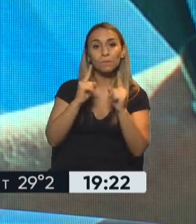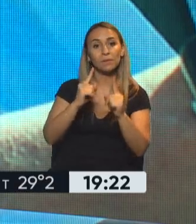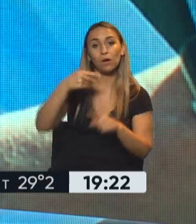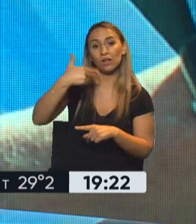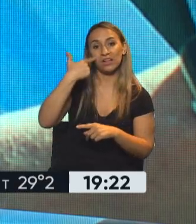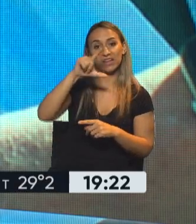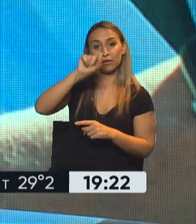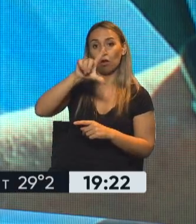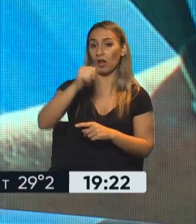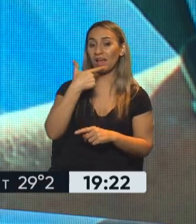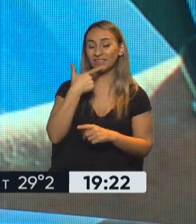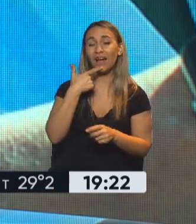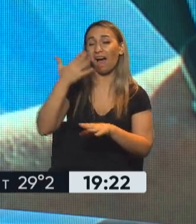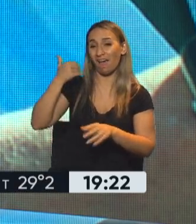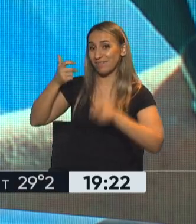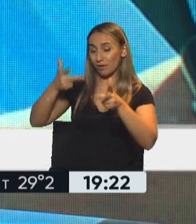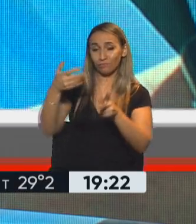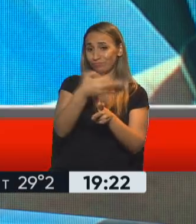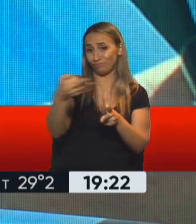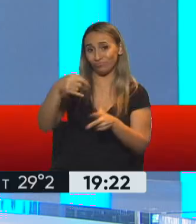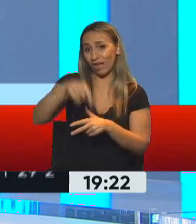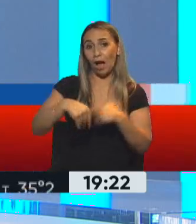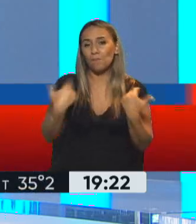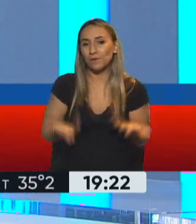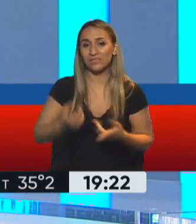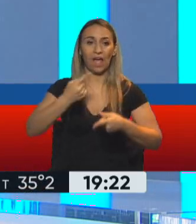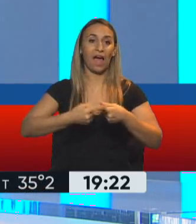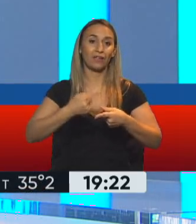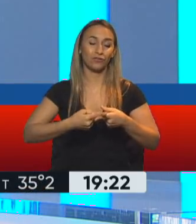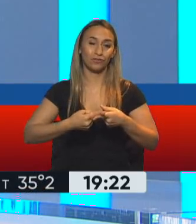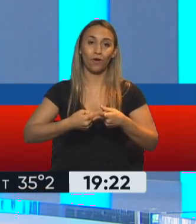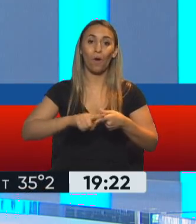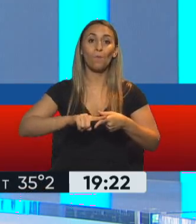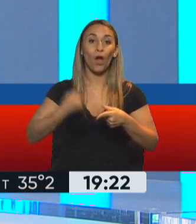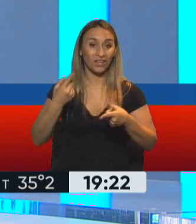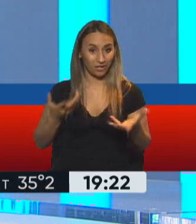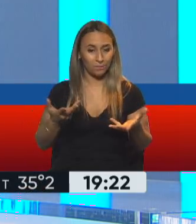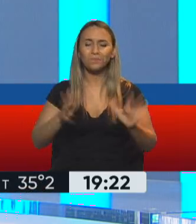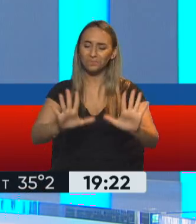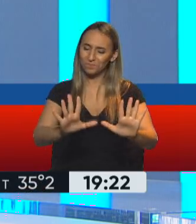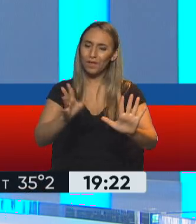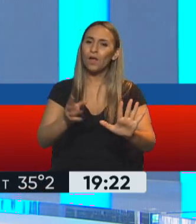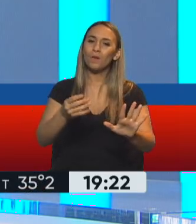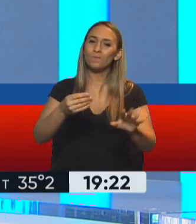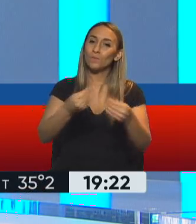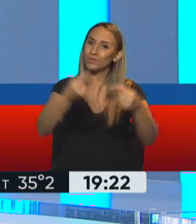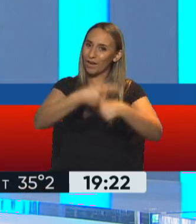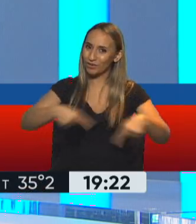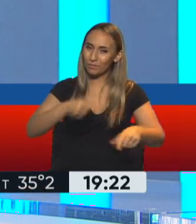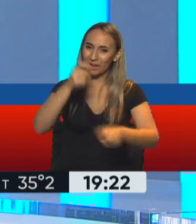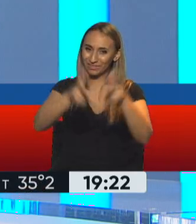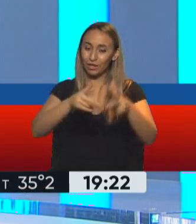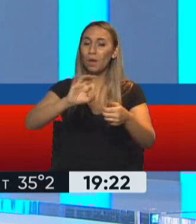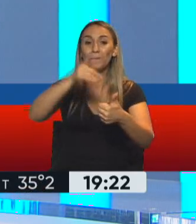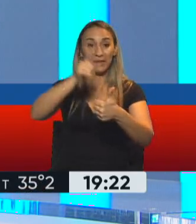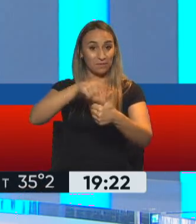Fiorentino, se transformó en un acto político también. ¿Cómo estás, Nicolás? Bienvenido. Bien. Hay que decir varias cosas. La primera es que lo que pasó, o